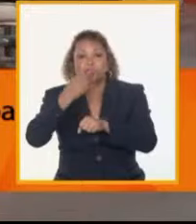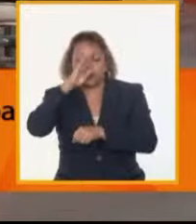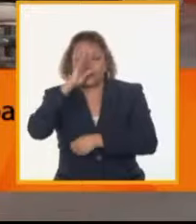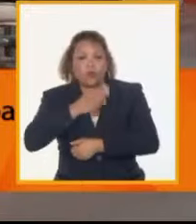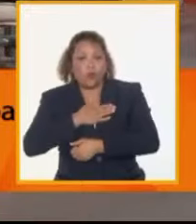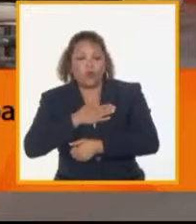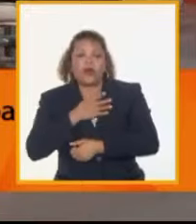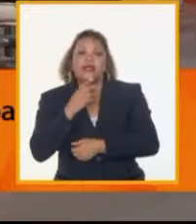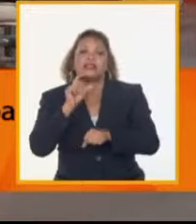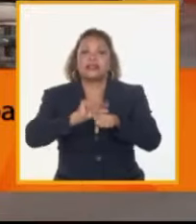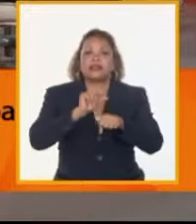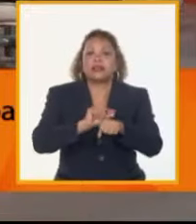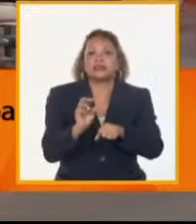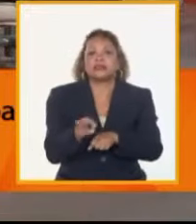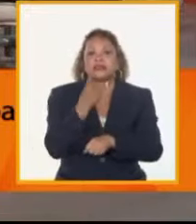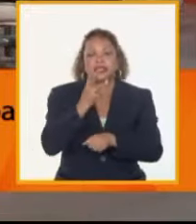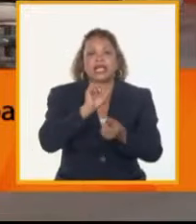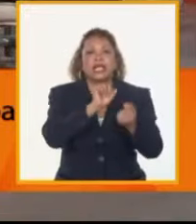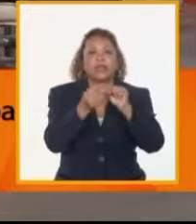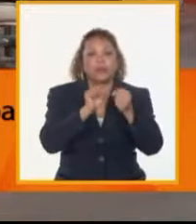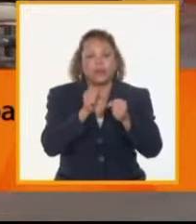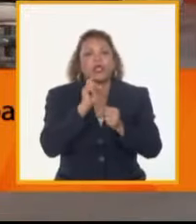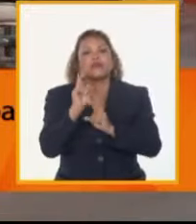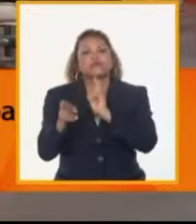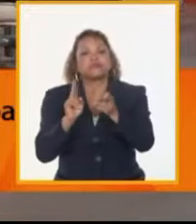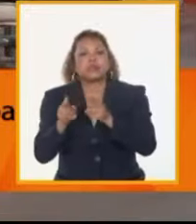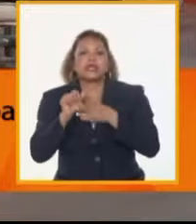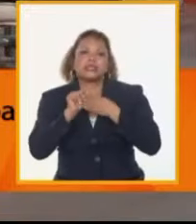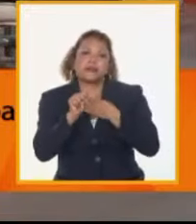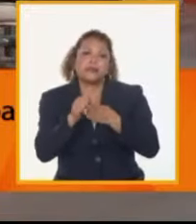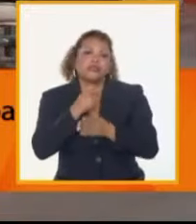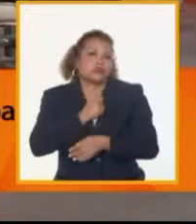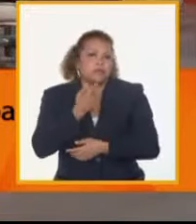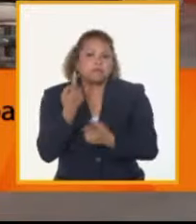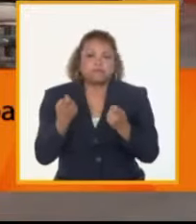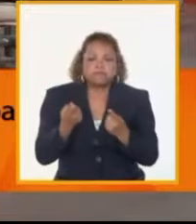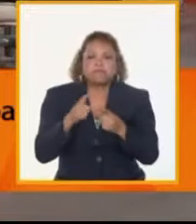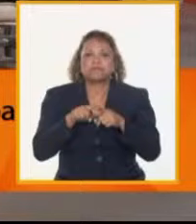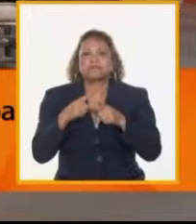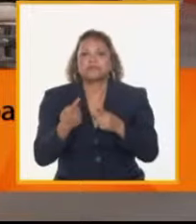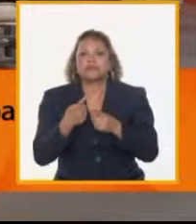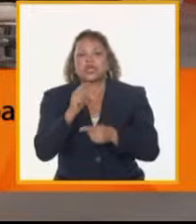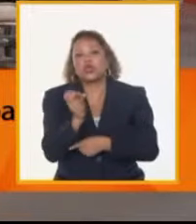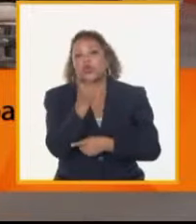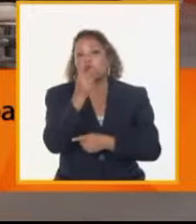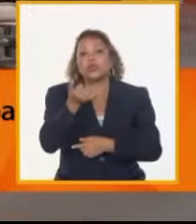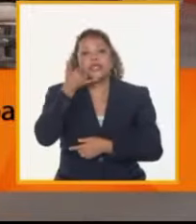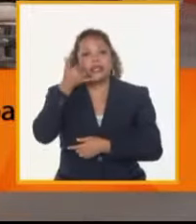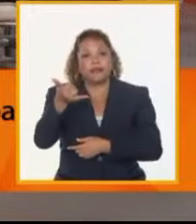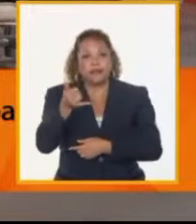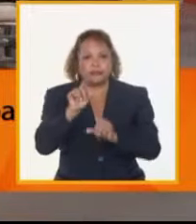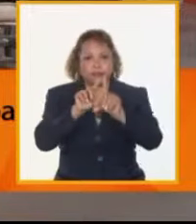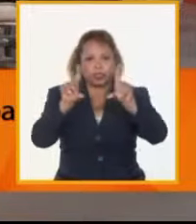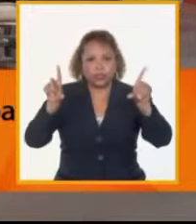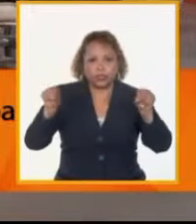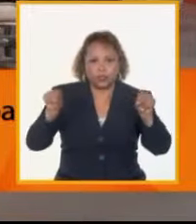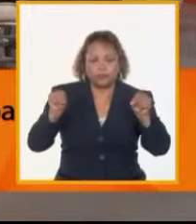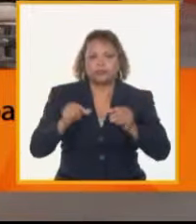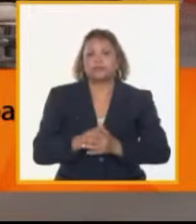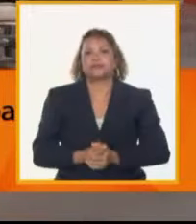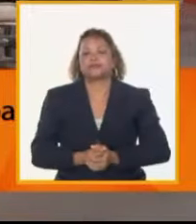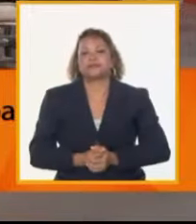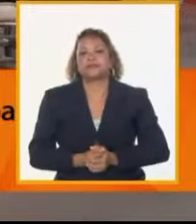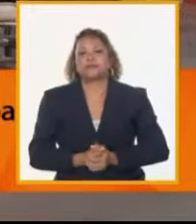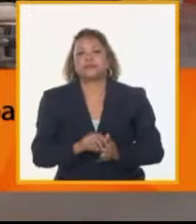servicios regulares y 3 de servicios de confort, que él lo indicará el servicio que quiere y la disponibilidad de auto que tiene. Son los dos teléfonos que mostramos en pantalla. Bueno, Jaime, escuchábamos